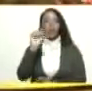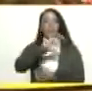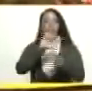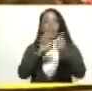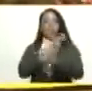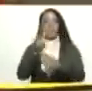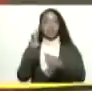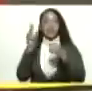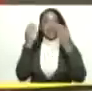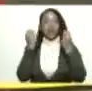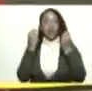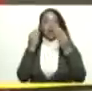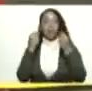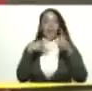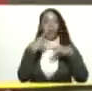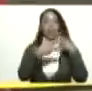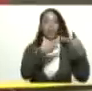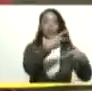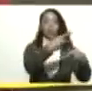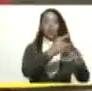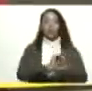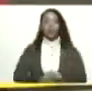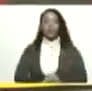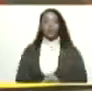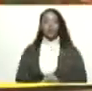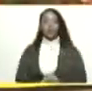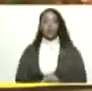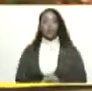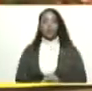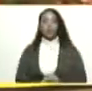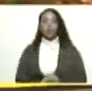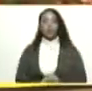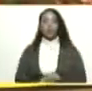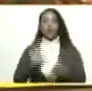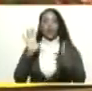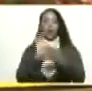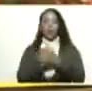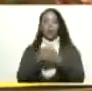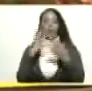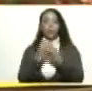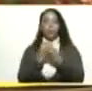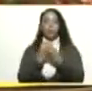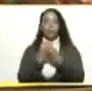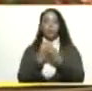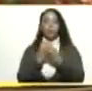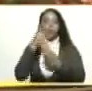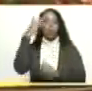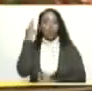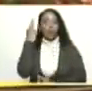vicepresidente de Economía Productiva, Jesús Farías, y la compañera Clara Vidal,